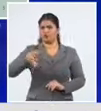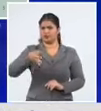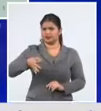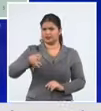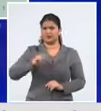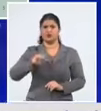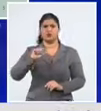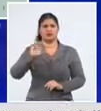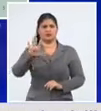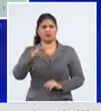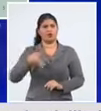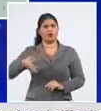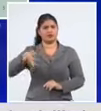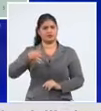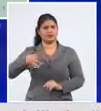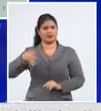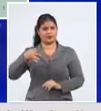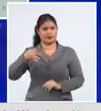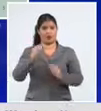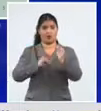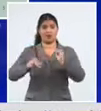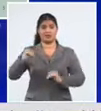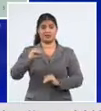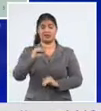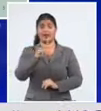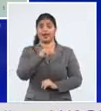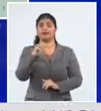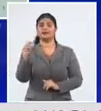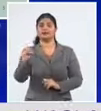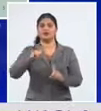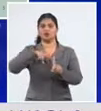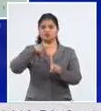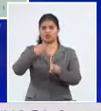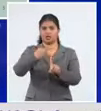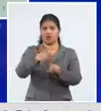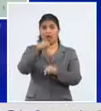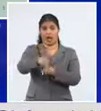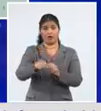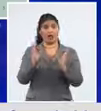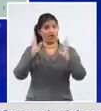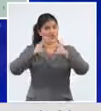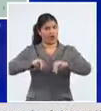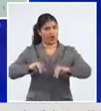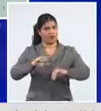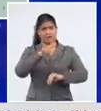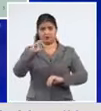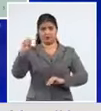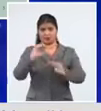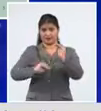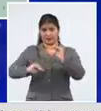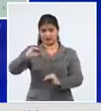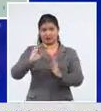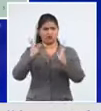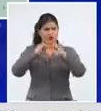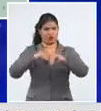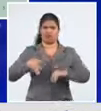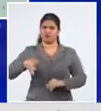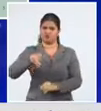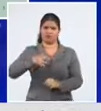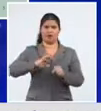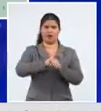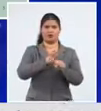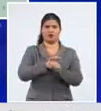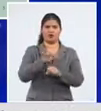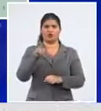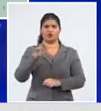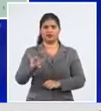tenemos ninguno por encima de 100, aunque las cifras más elevadas en Arroyo Naranjo 97, en Boyeros 96 y